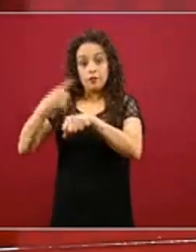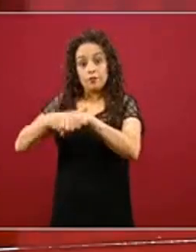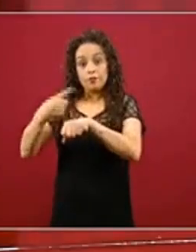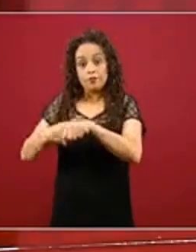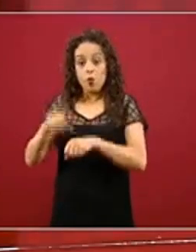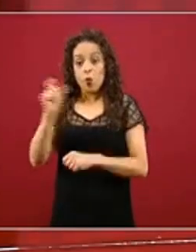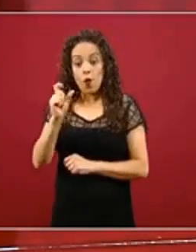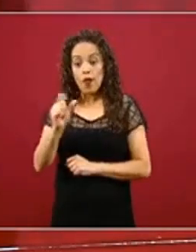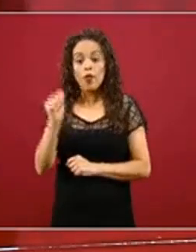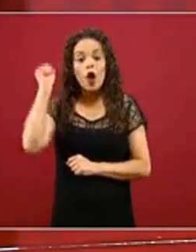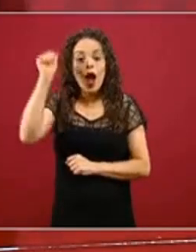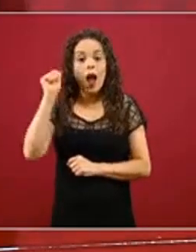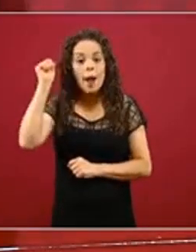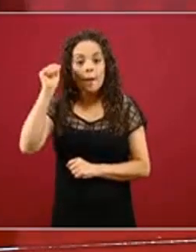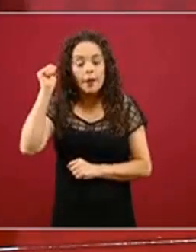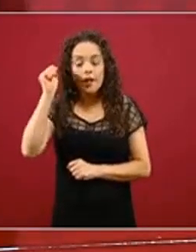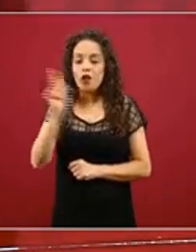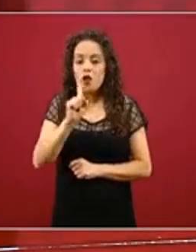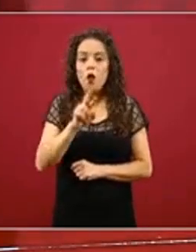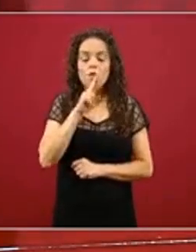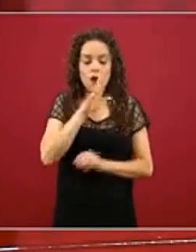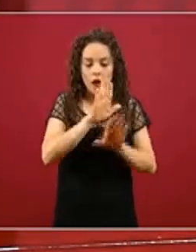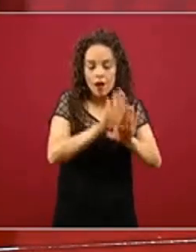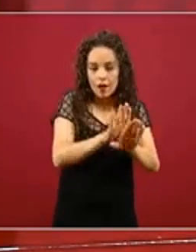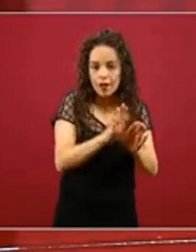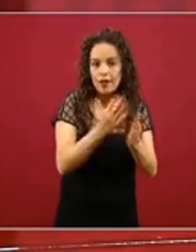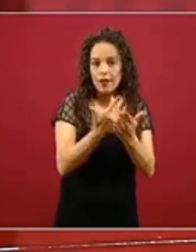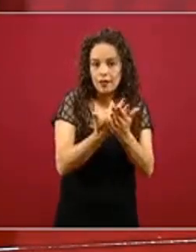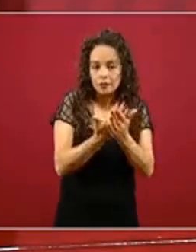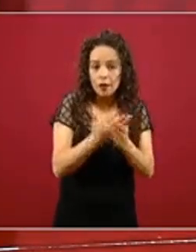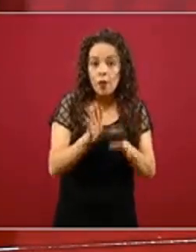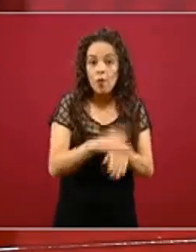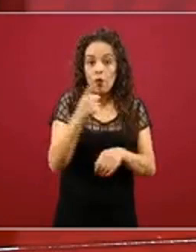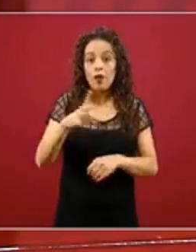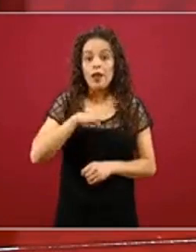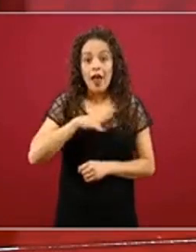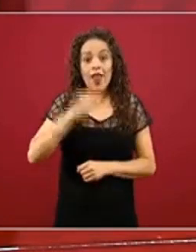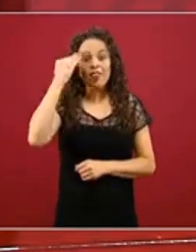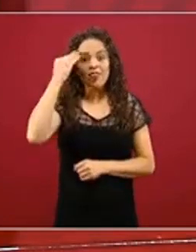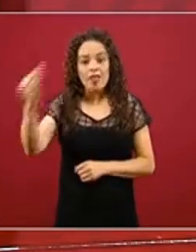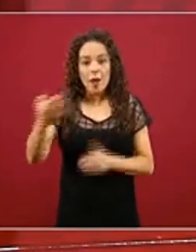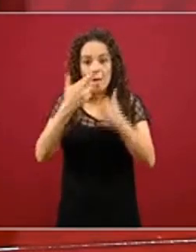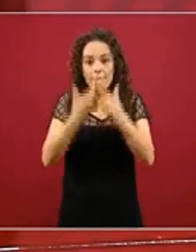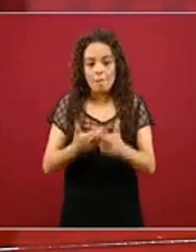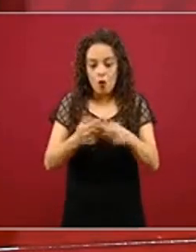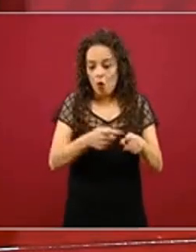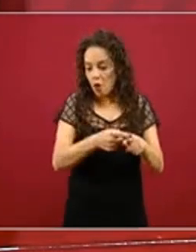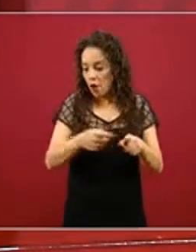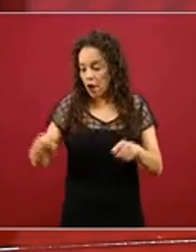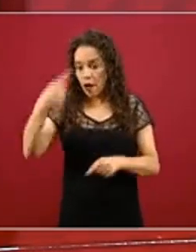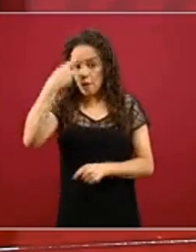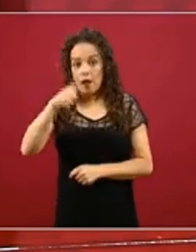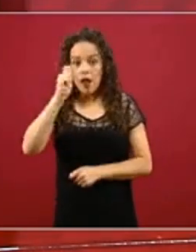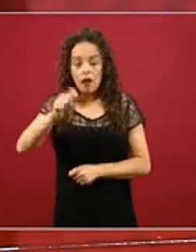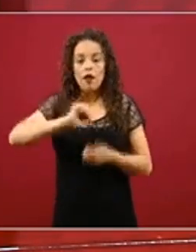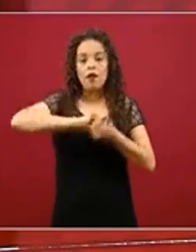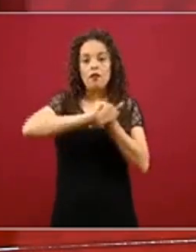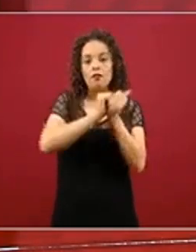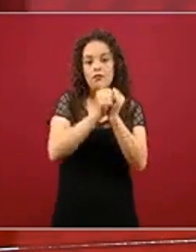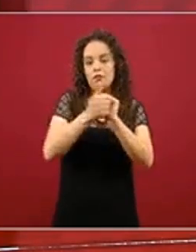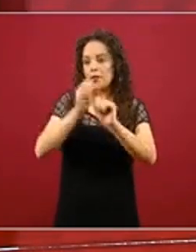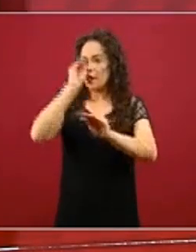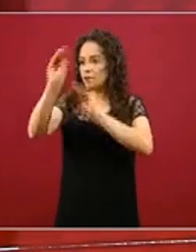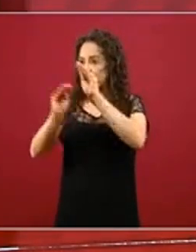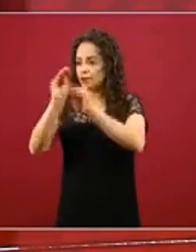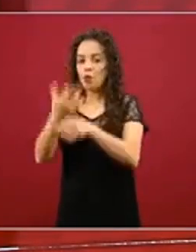que se presenten después, porque nos da tiempo y nos ha dado tiempo de ir expandiendo los hospitales. Objetivo